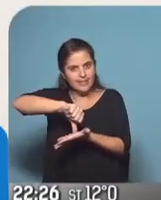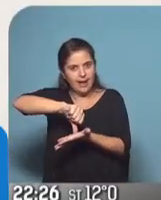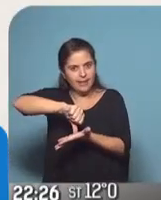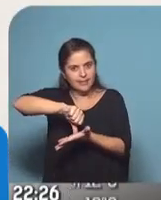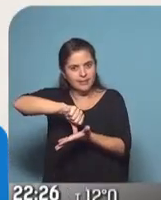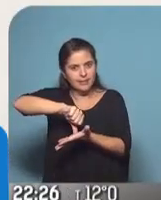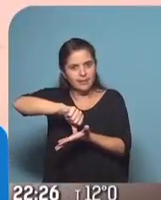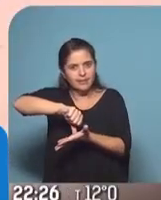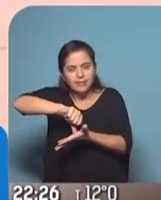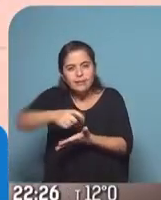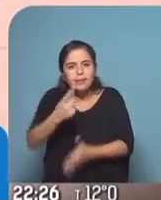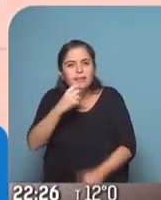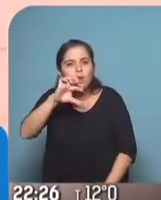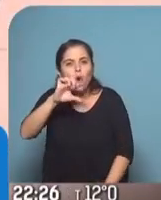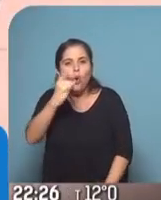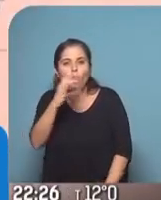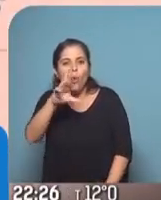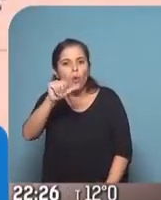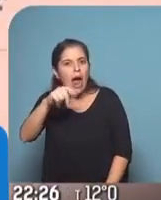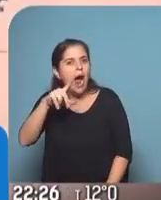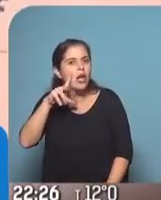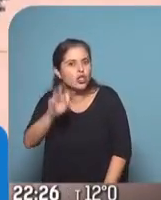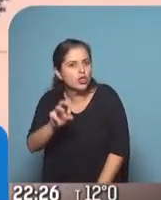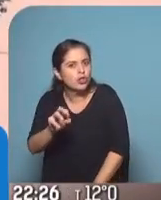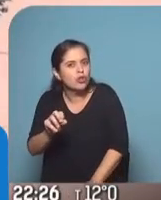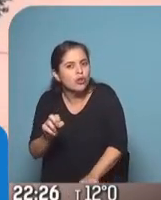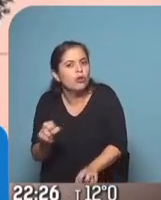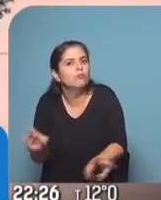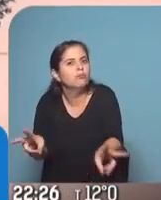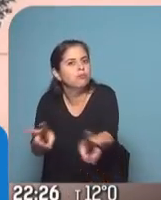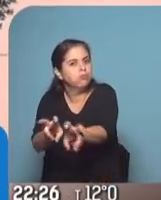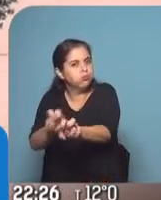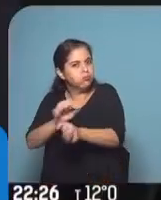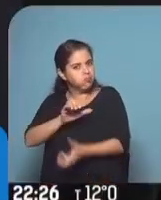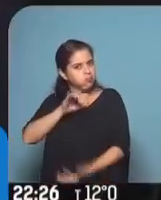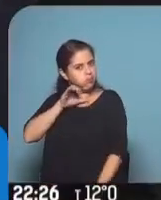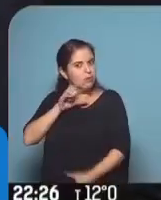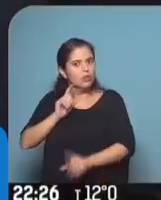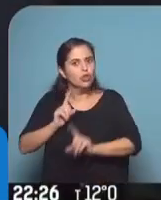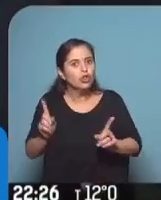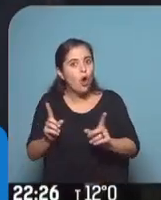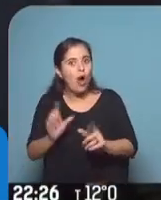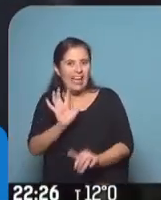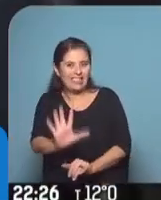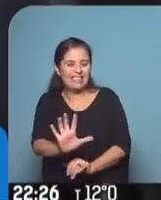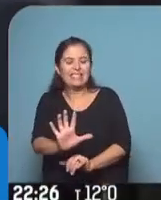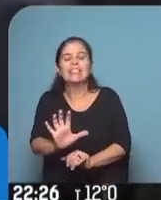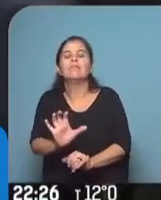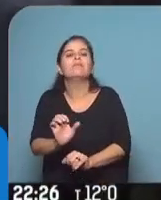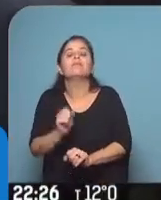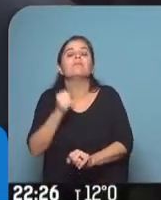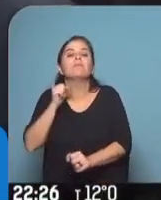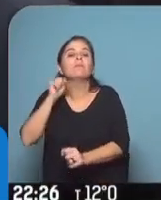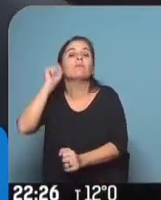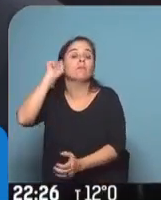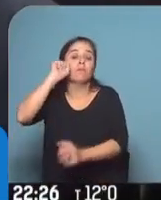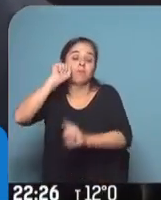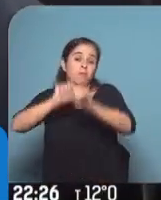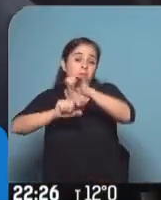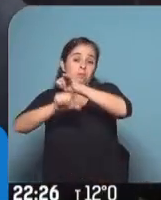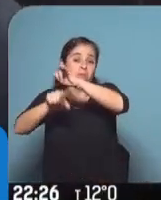grandes cantidades de uranio que pudieran emplearse en la fabricación de armas nucleares. Los países europeos, atrapados entre